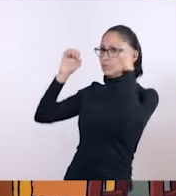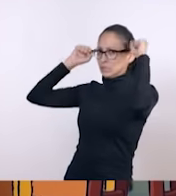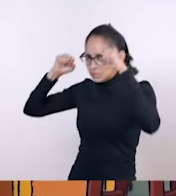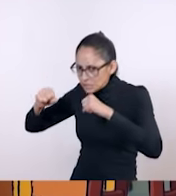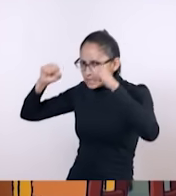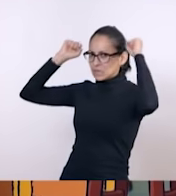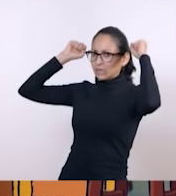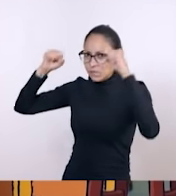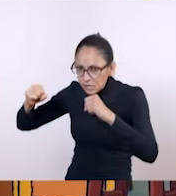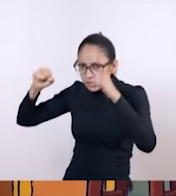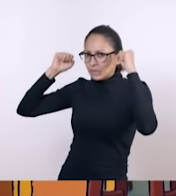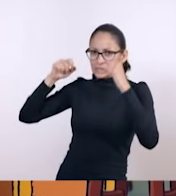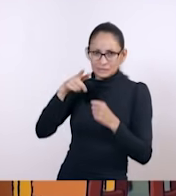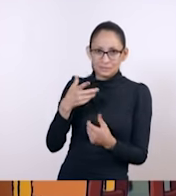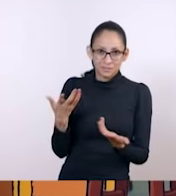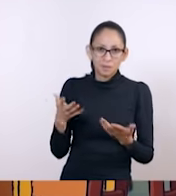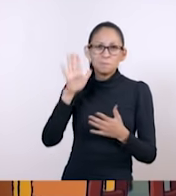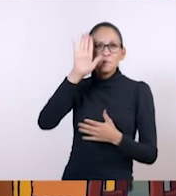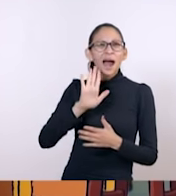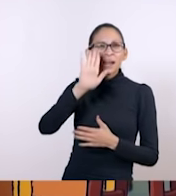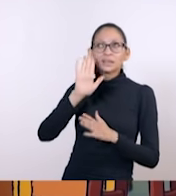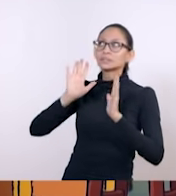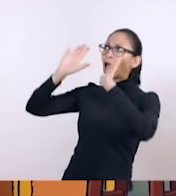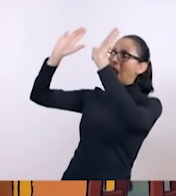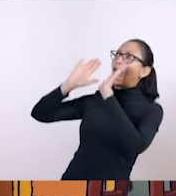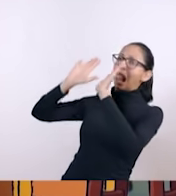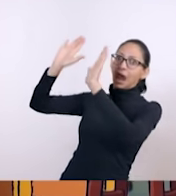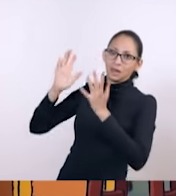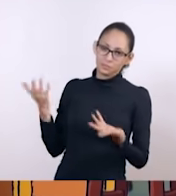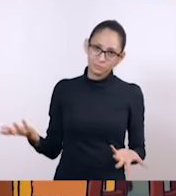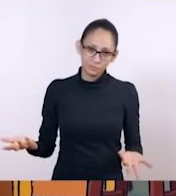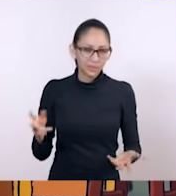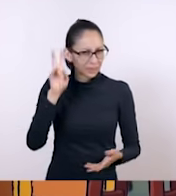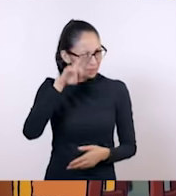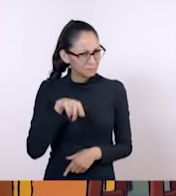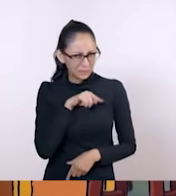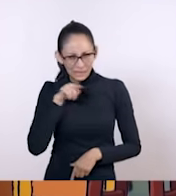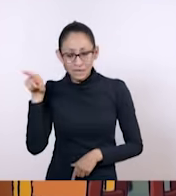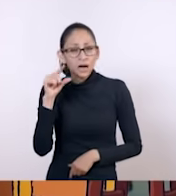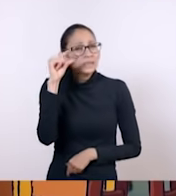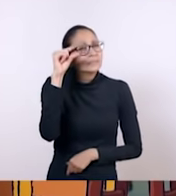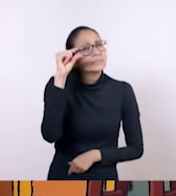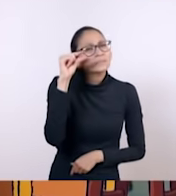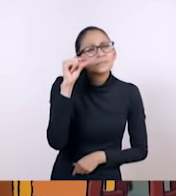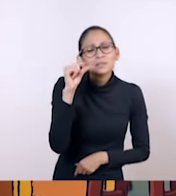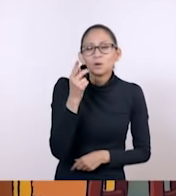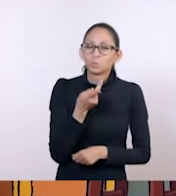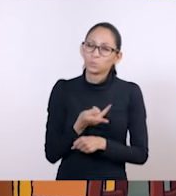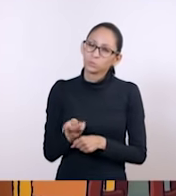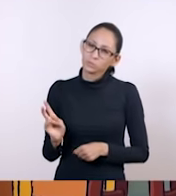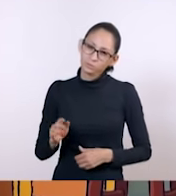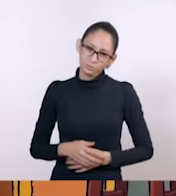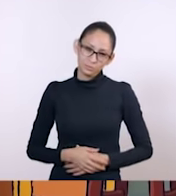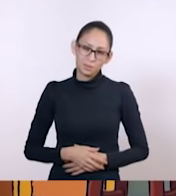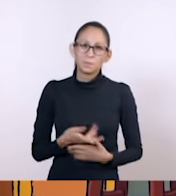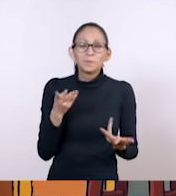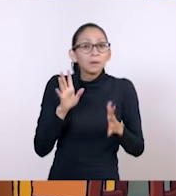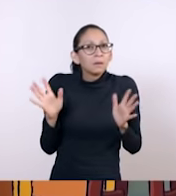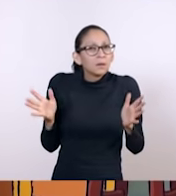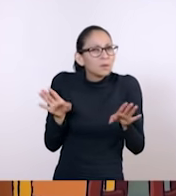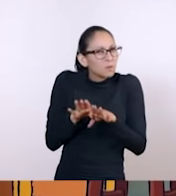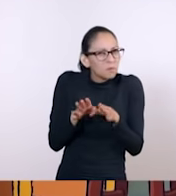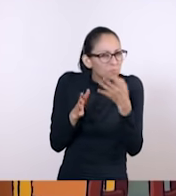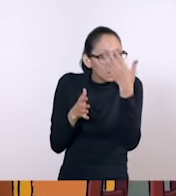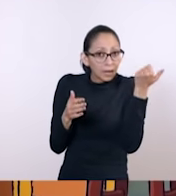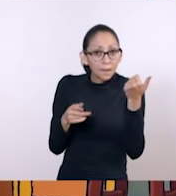empezaba... Como lagartija, pero al revés. No, estaba tan chiquitito. Ay, no. Pero es que, no sé cómo le hizo.